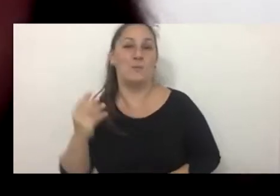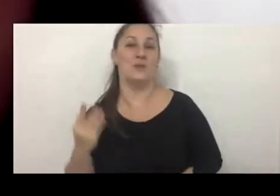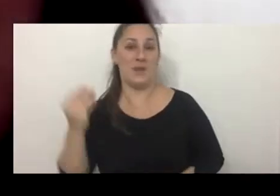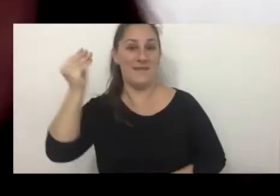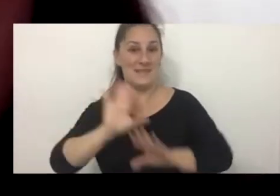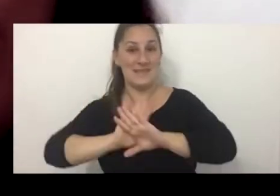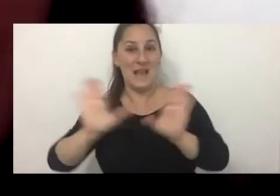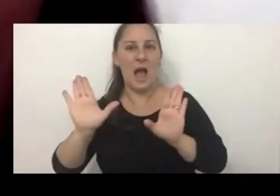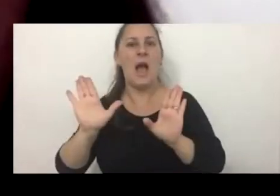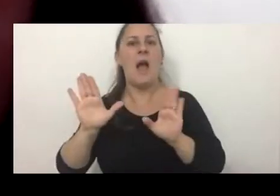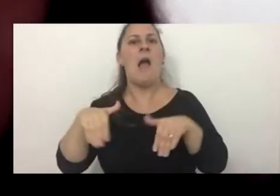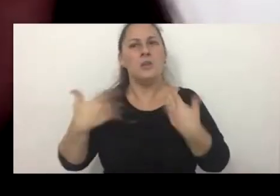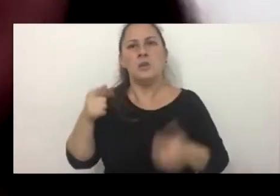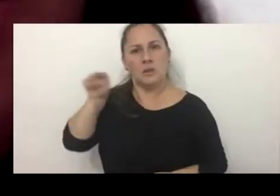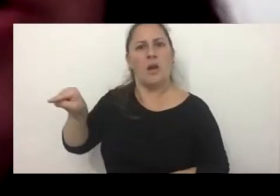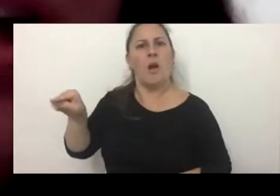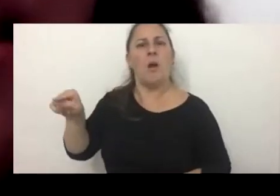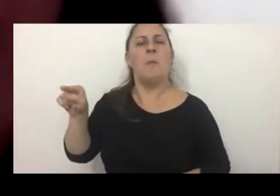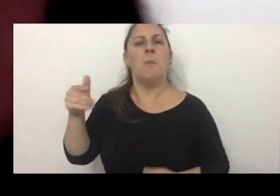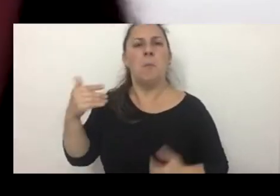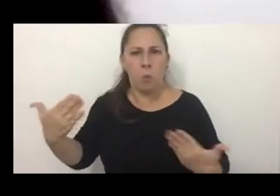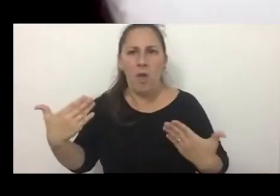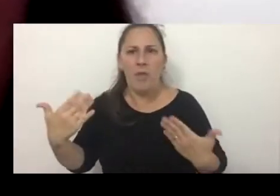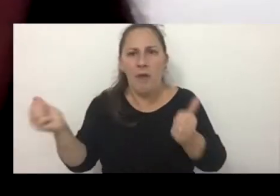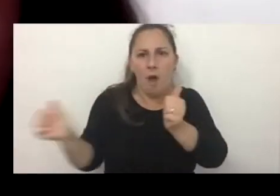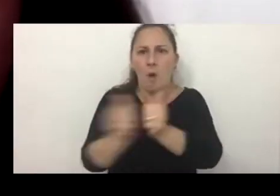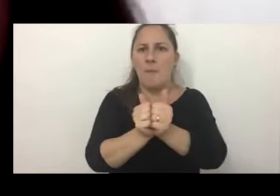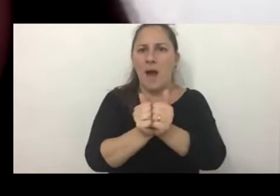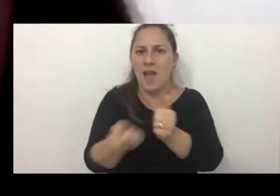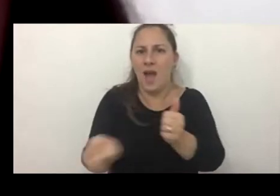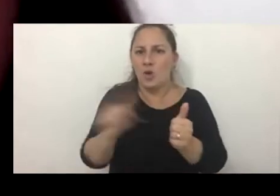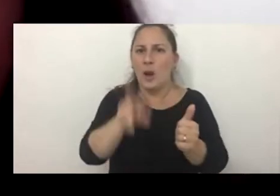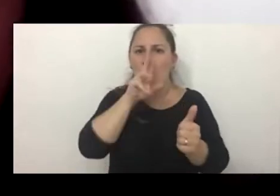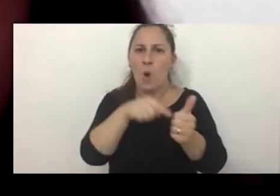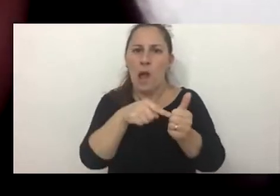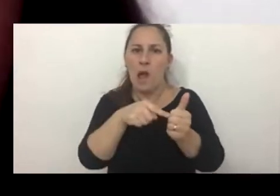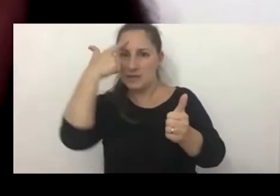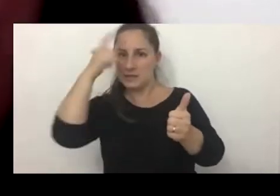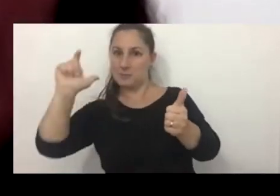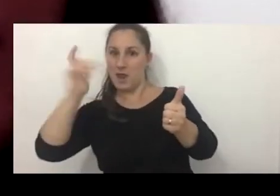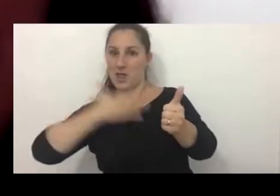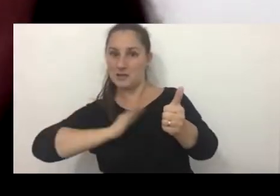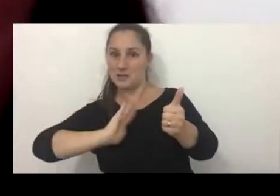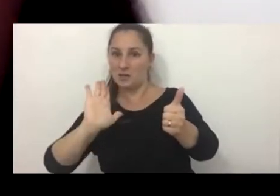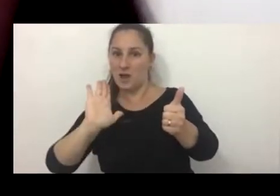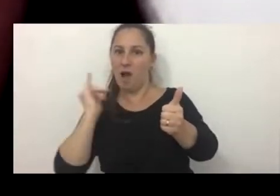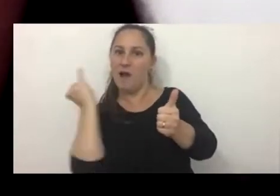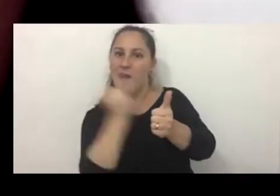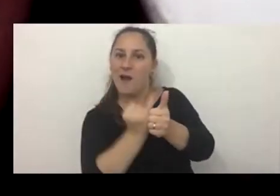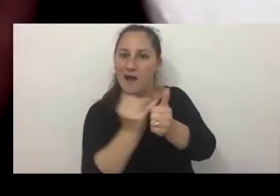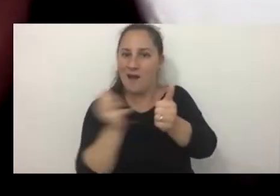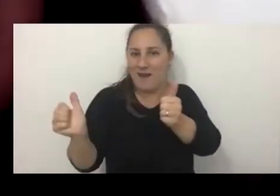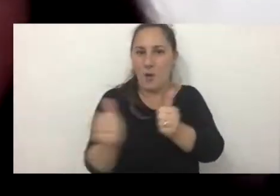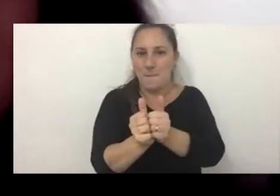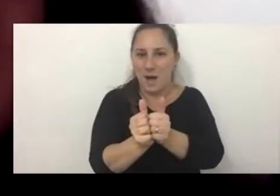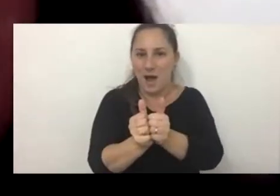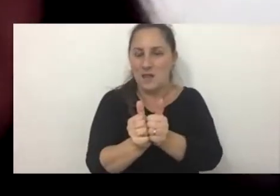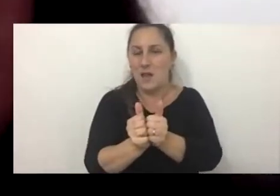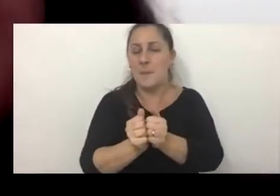que muchas veces tenía que ver con una mujer que seguramente había parido varios hijos y entonces tenía como